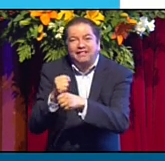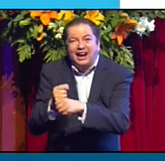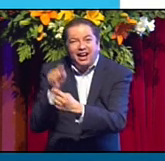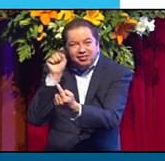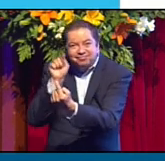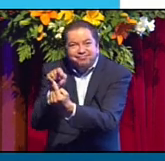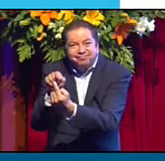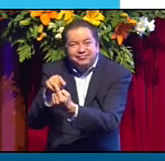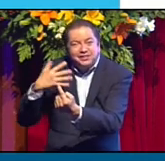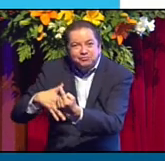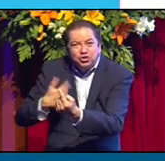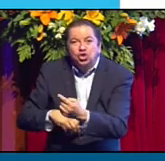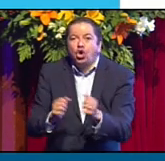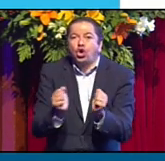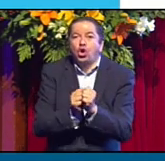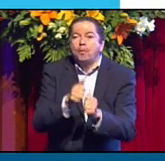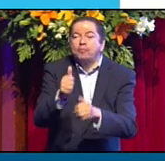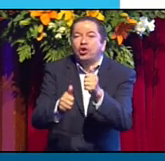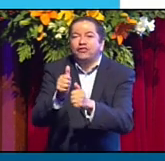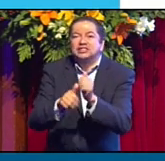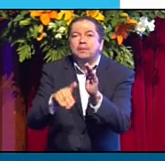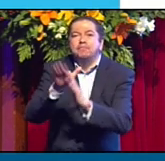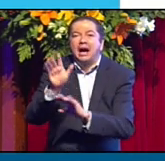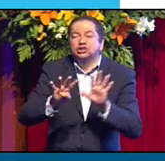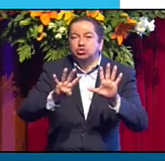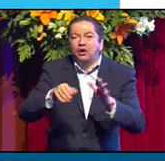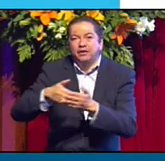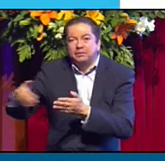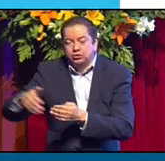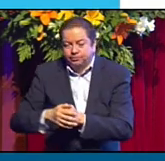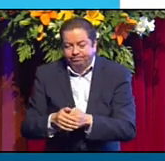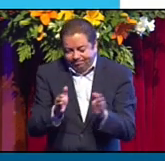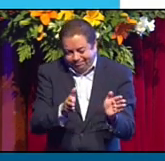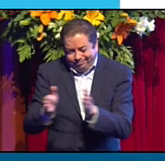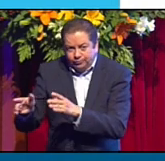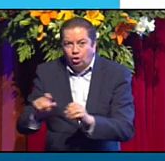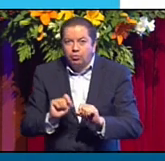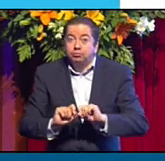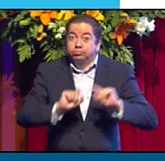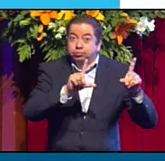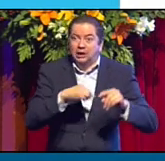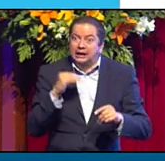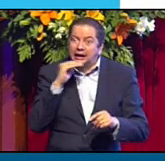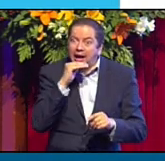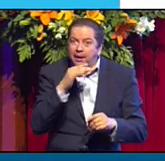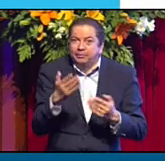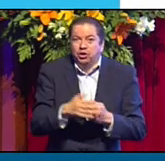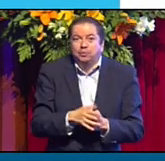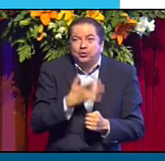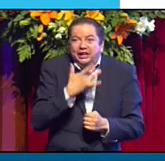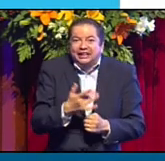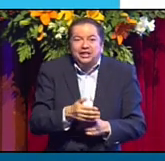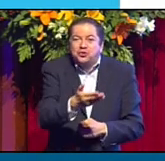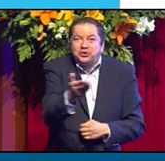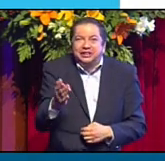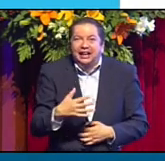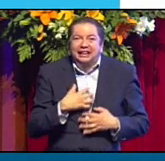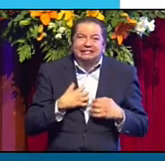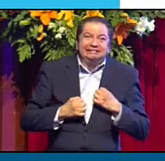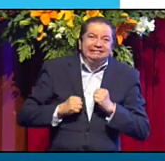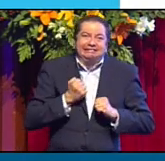importante, también con profesionales por más de 9 millones de pesos. Pero sigamos, voy a pasar rápido porque si no, esto se hace terrible para